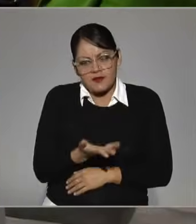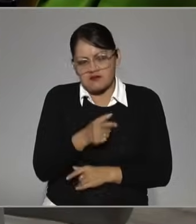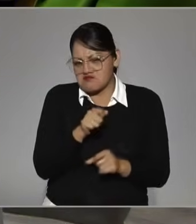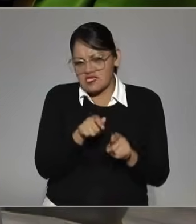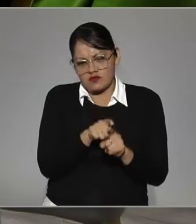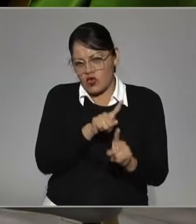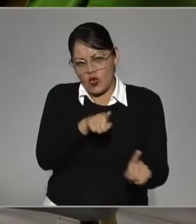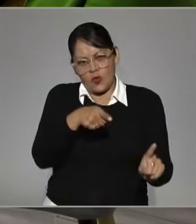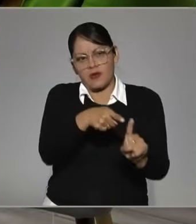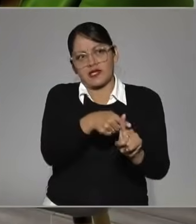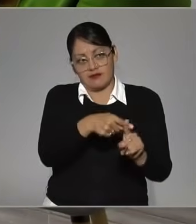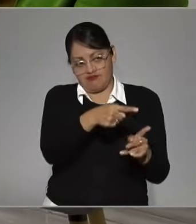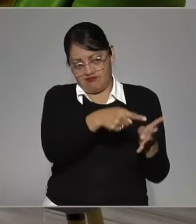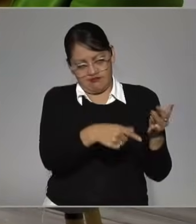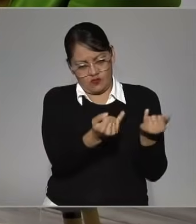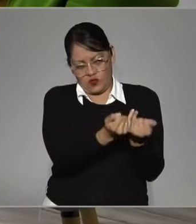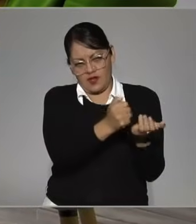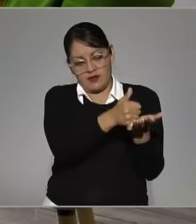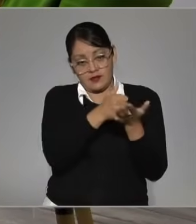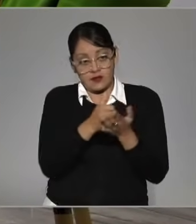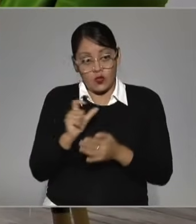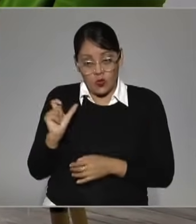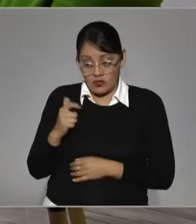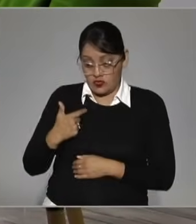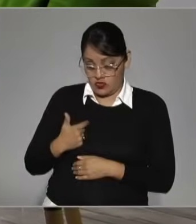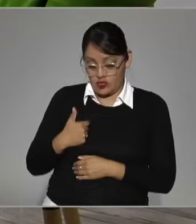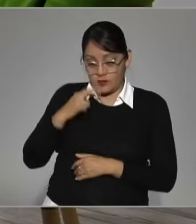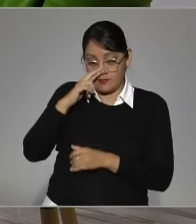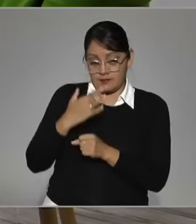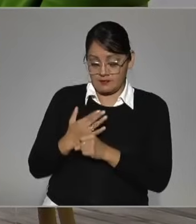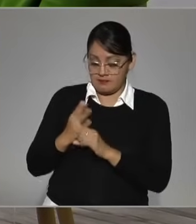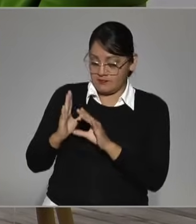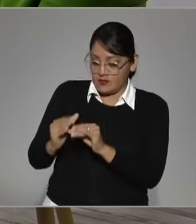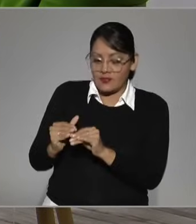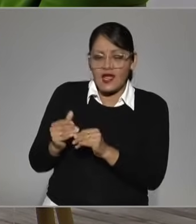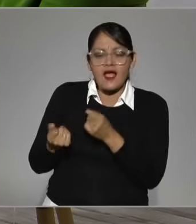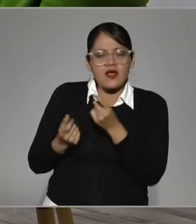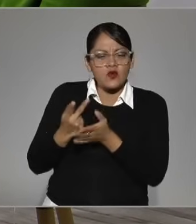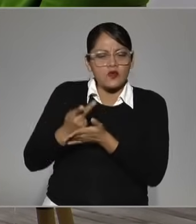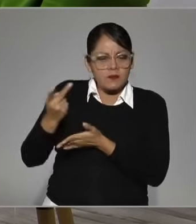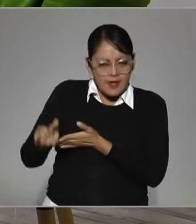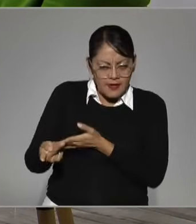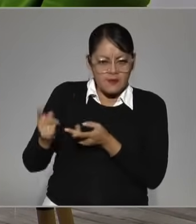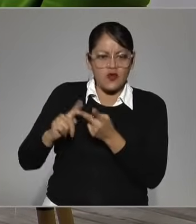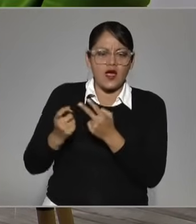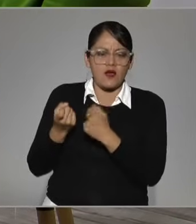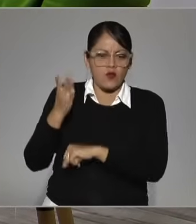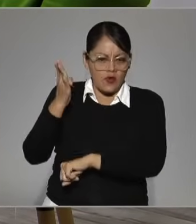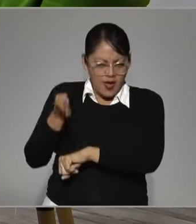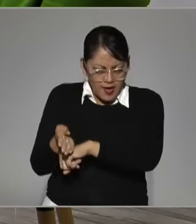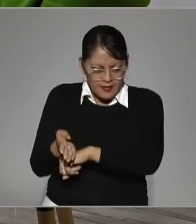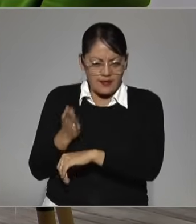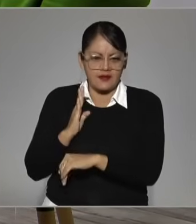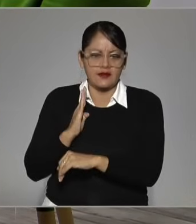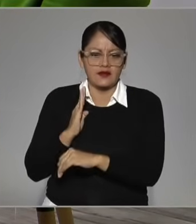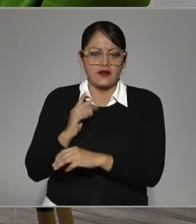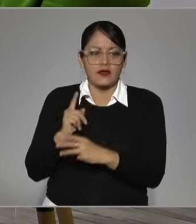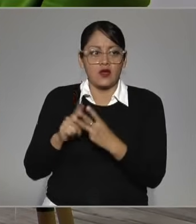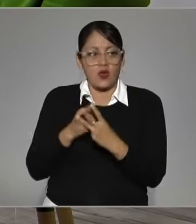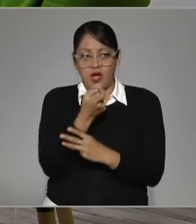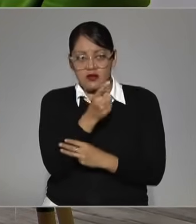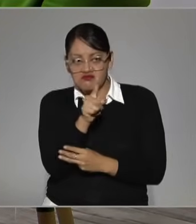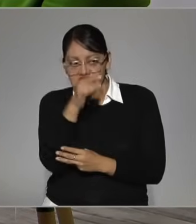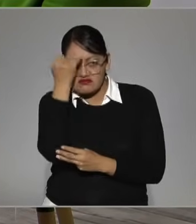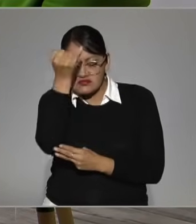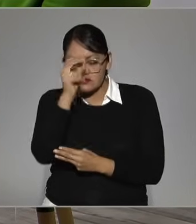línea. De lo contrario, cuando yo premio algunas cosas, castigo o no apoyo algunas